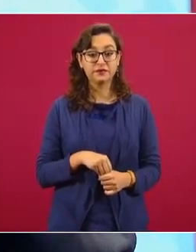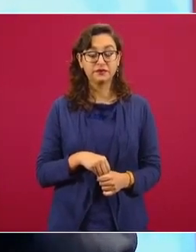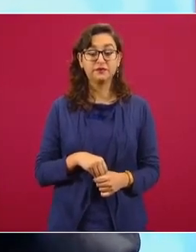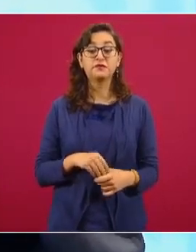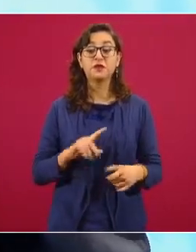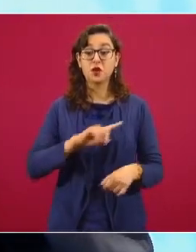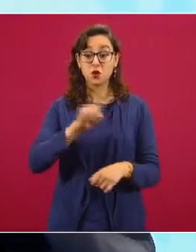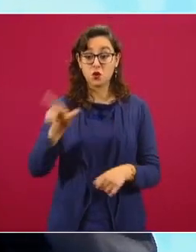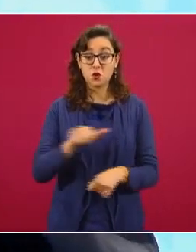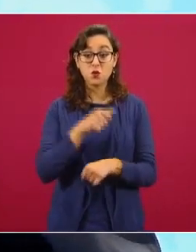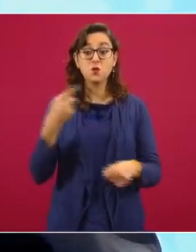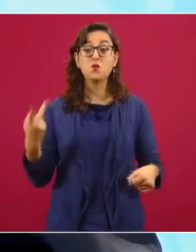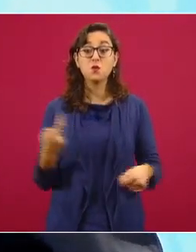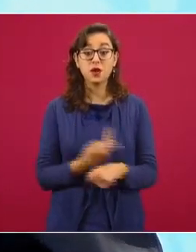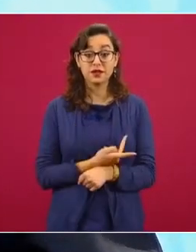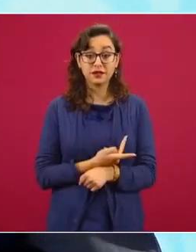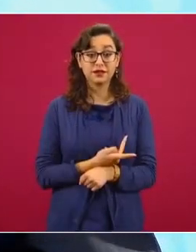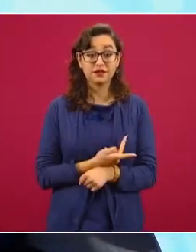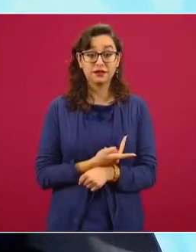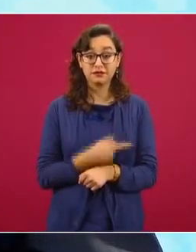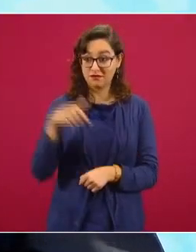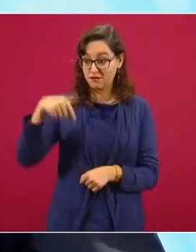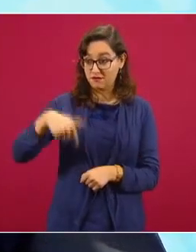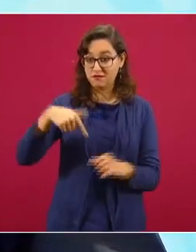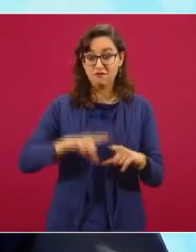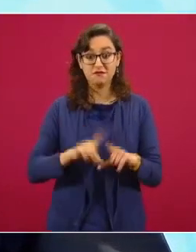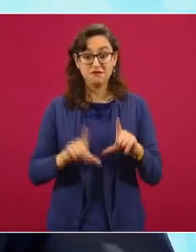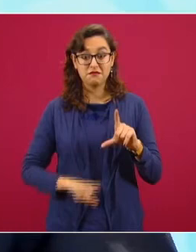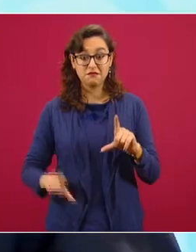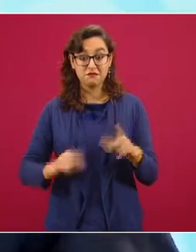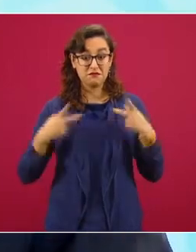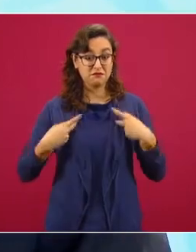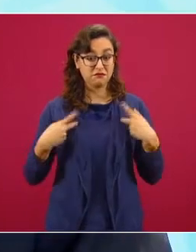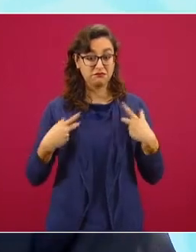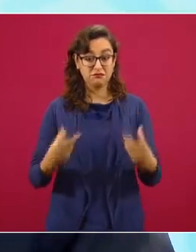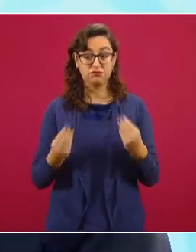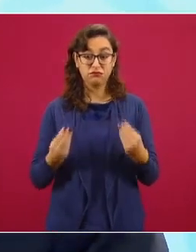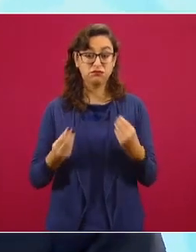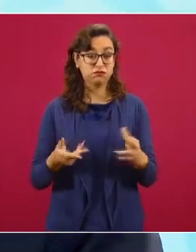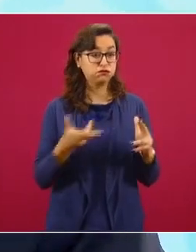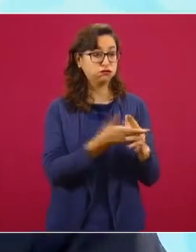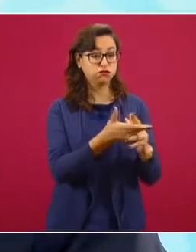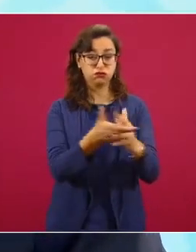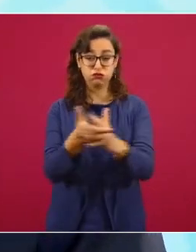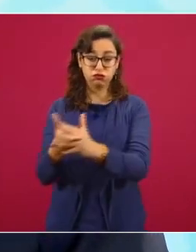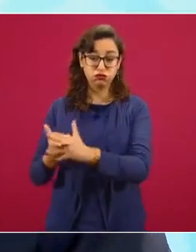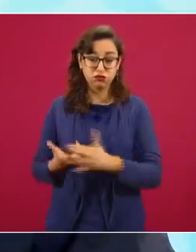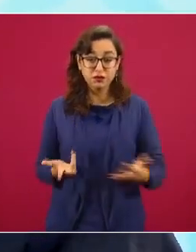causó la muerte de muchas personas. Pero todo esto